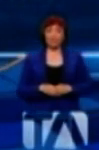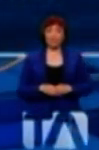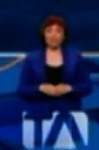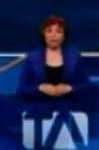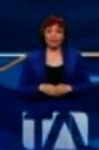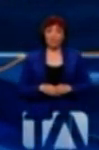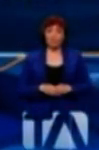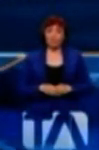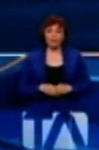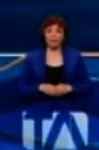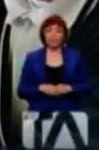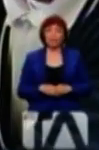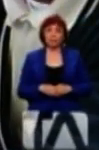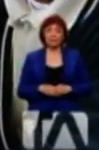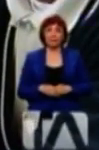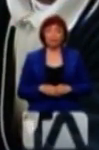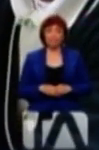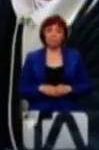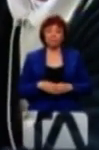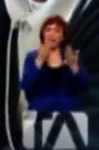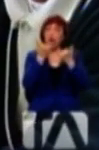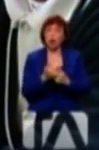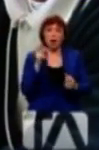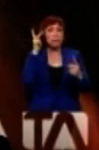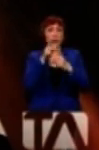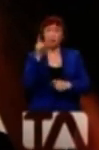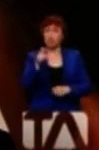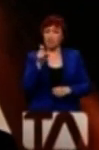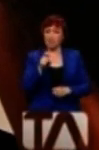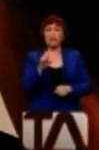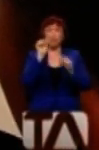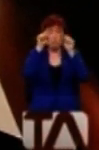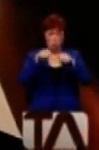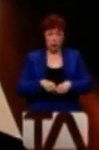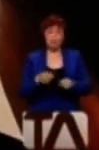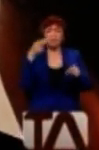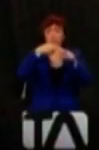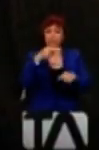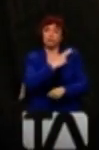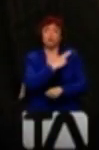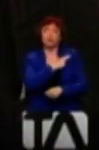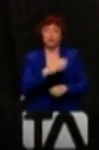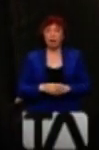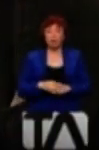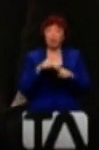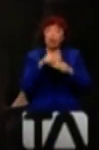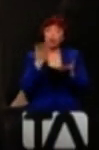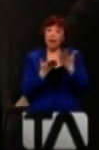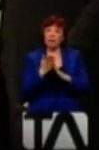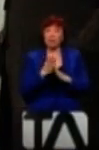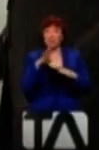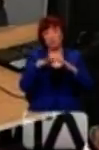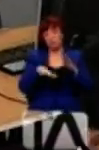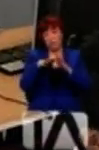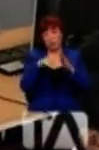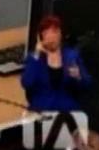165.251 bachilleres de años anteriores. Si bien ya no existe un puntaje mínimo para ingresar a la universidad pública, a menor puntaje en el examen, menos